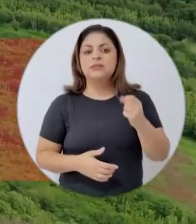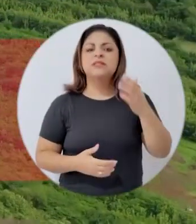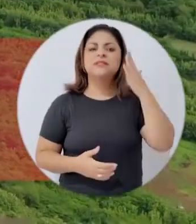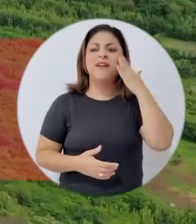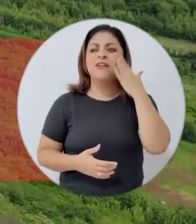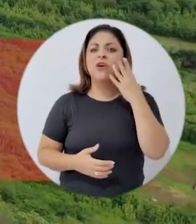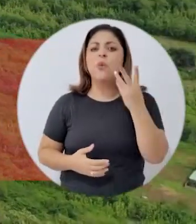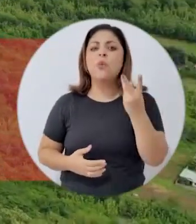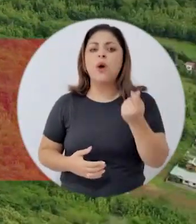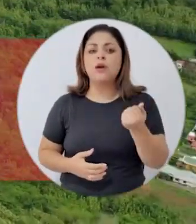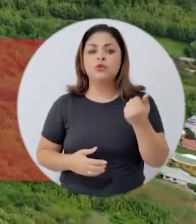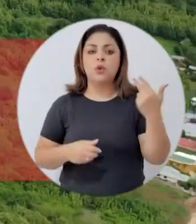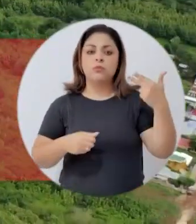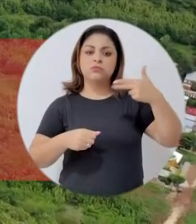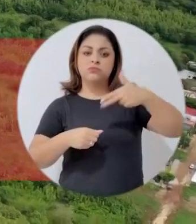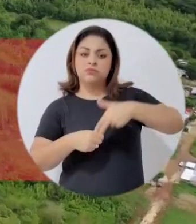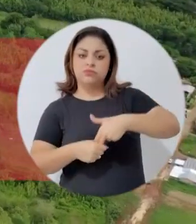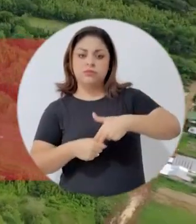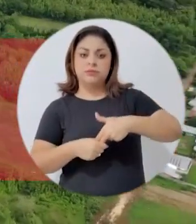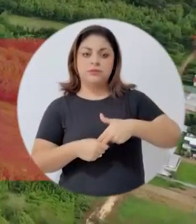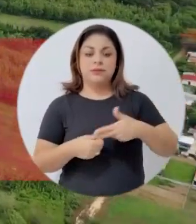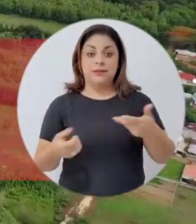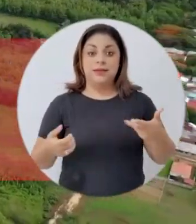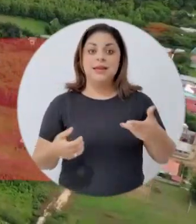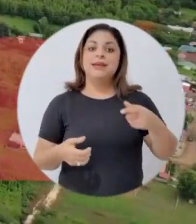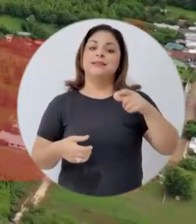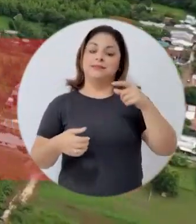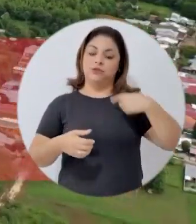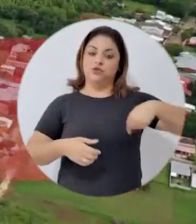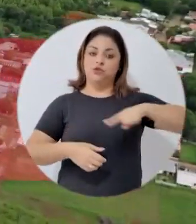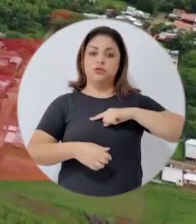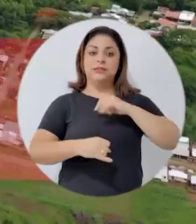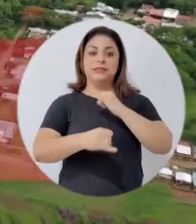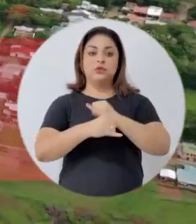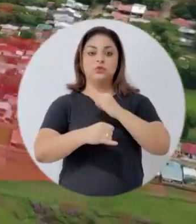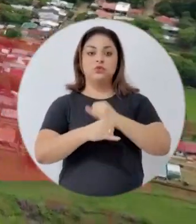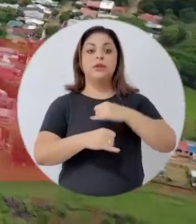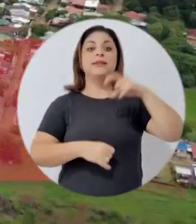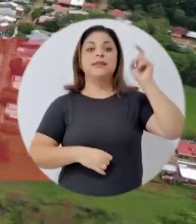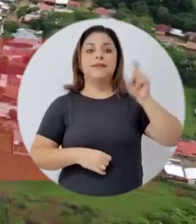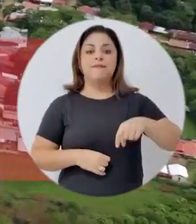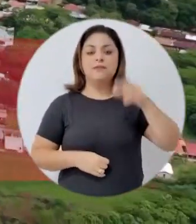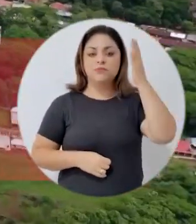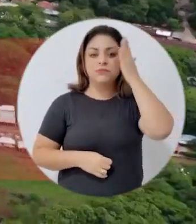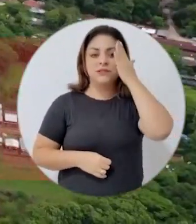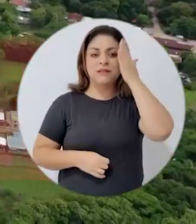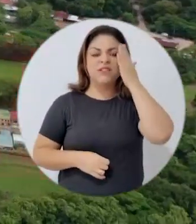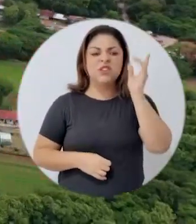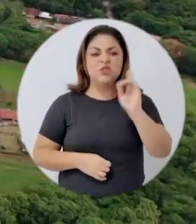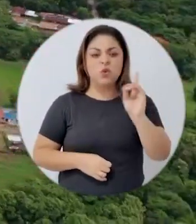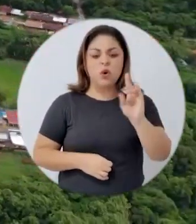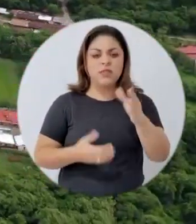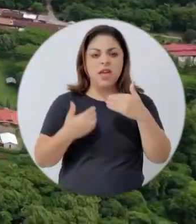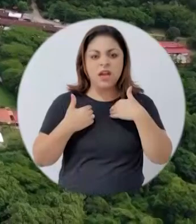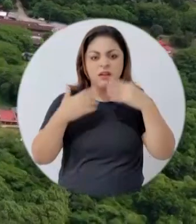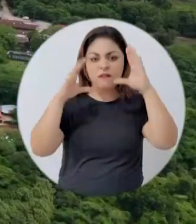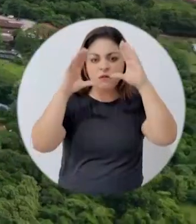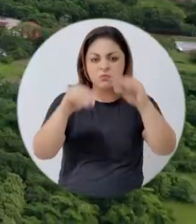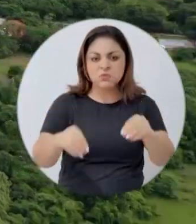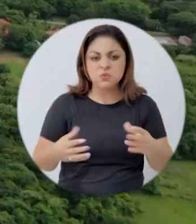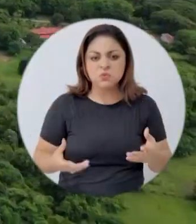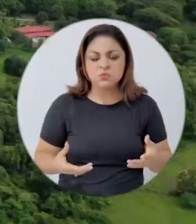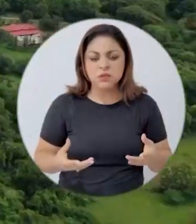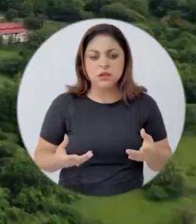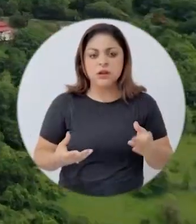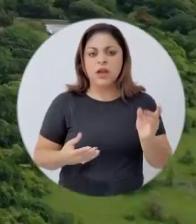ejemplo. Entonces, institucionalmente tenemos que definir dónde está esa información y de qué forma está